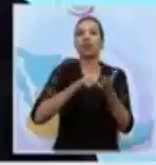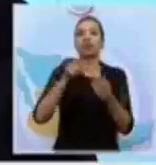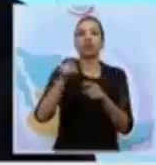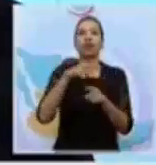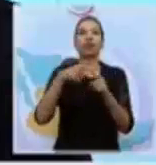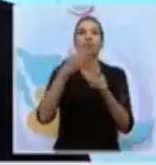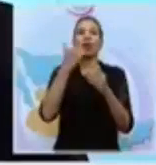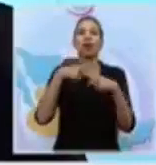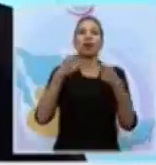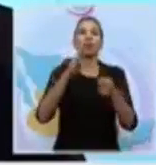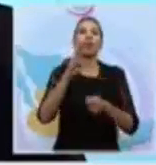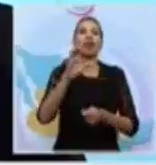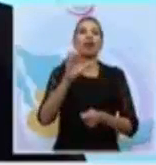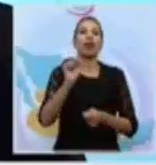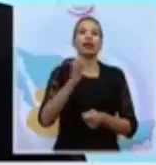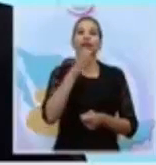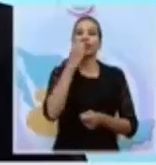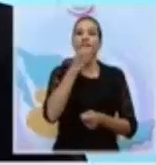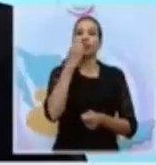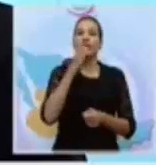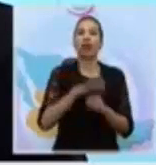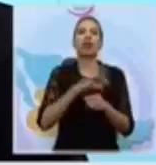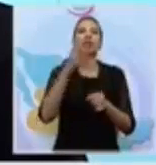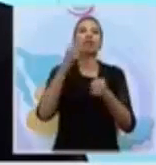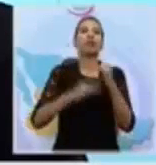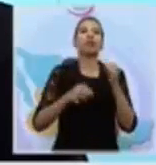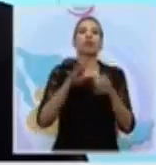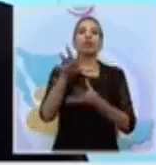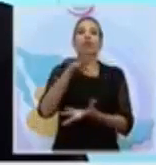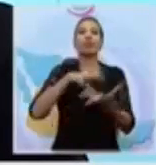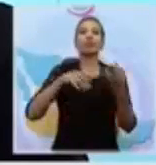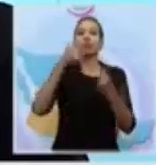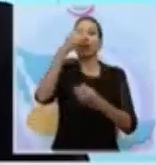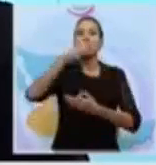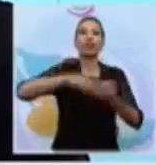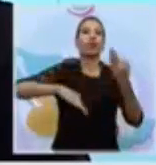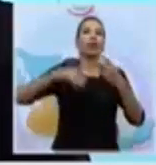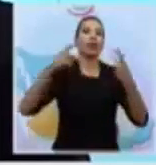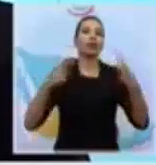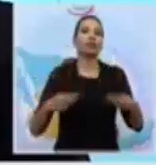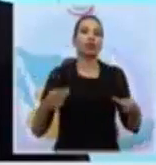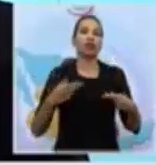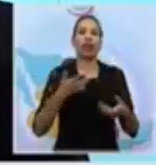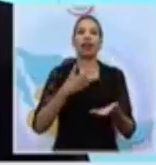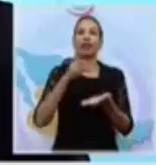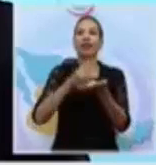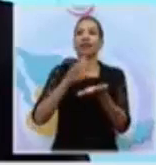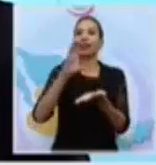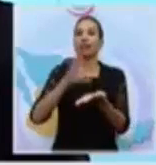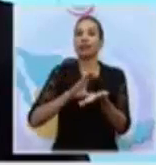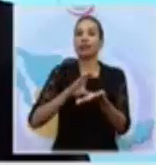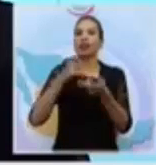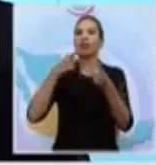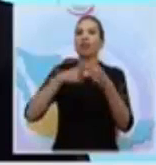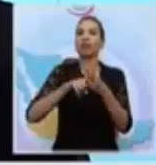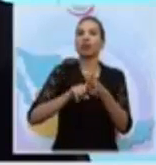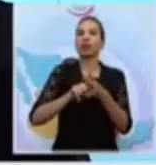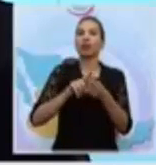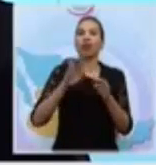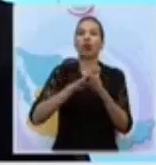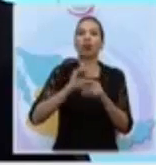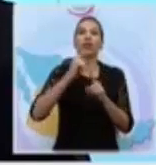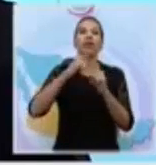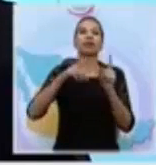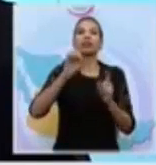fuera de las becas escolares, y por último transferencias para todas las personas discapacitadas, empezando de medio